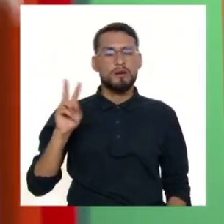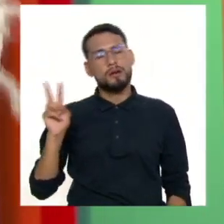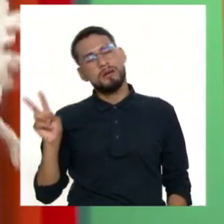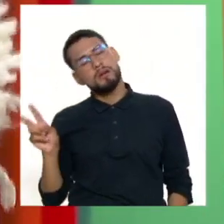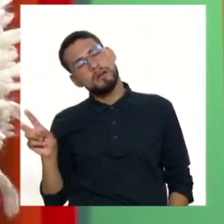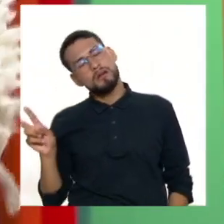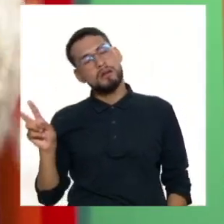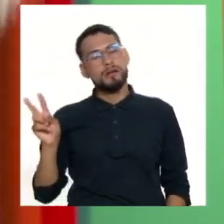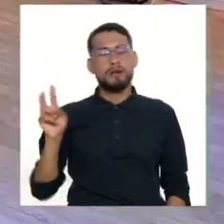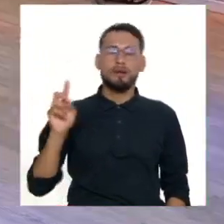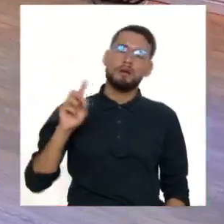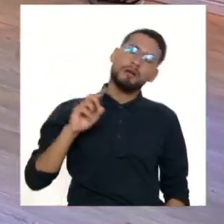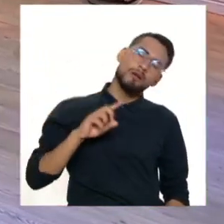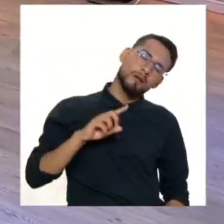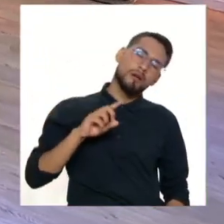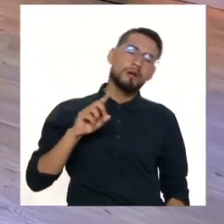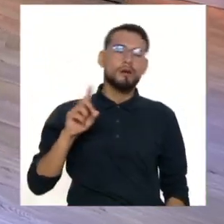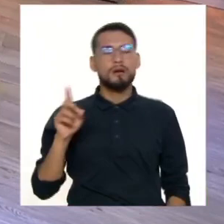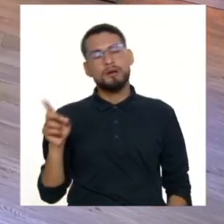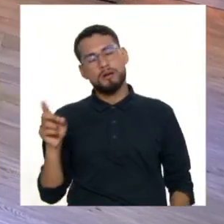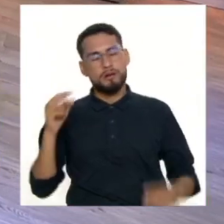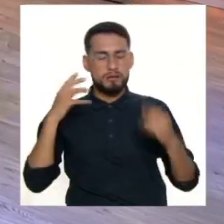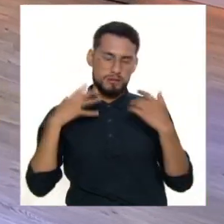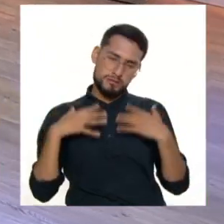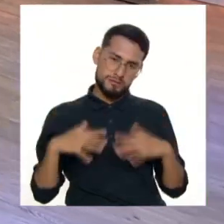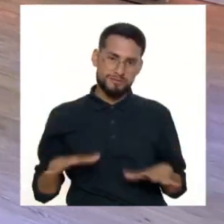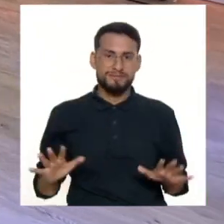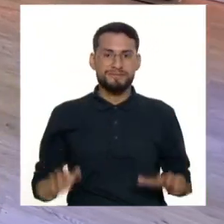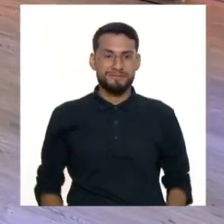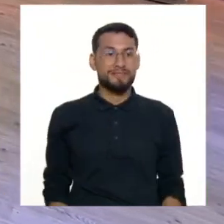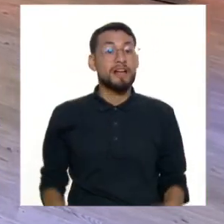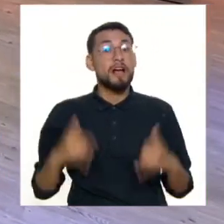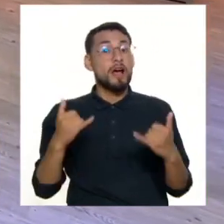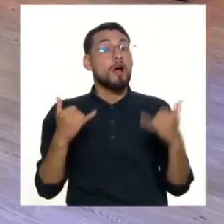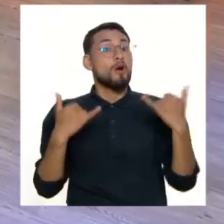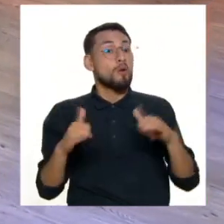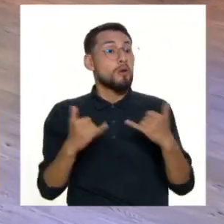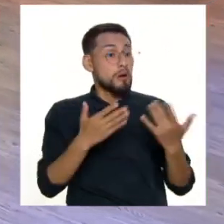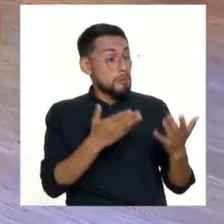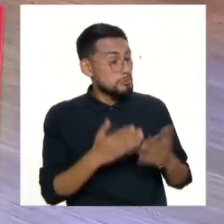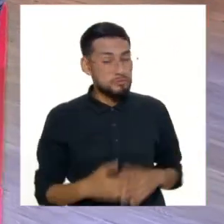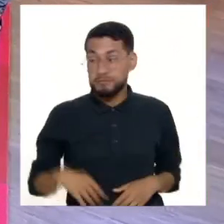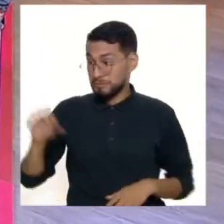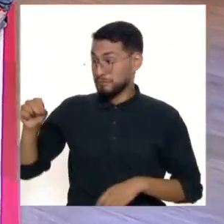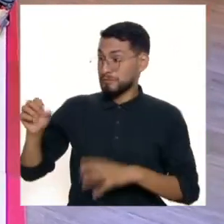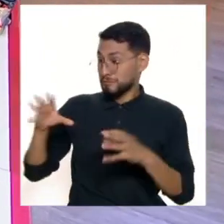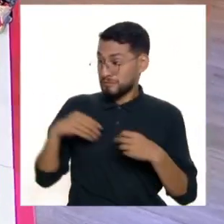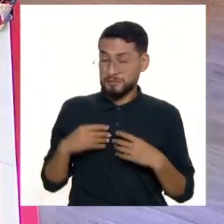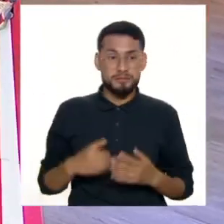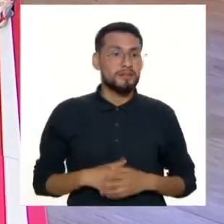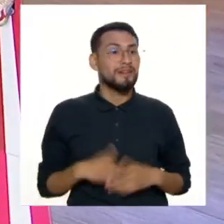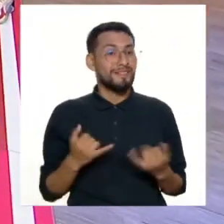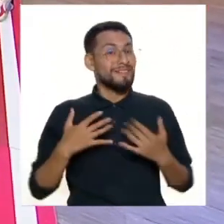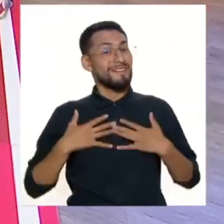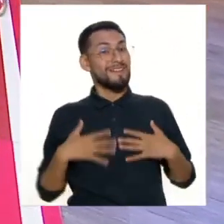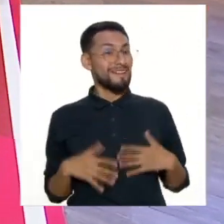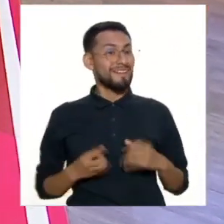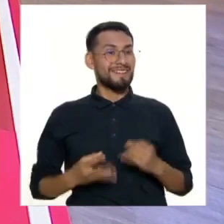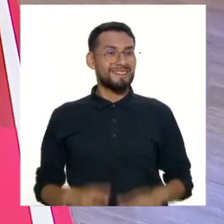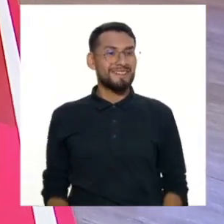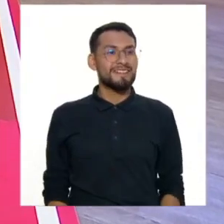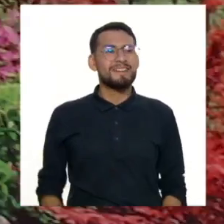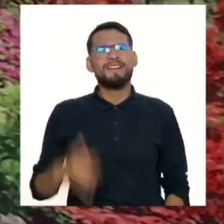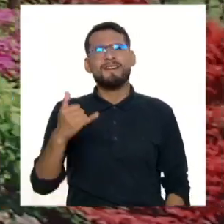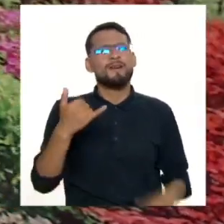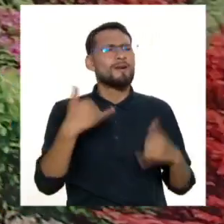3, 2, 1, soltamos. Ah. Yo les quiero hacer un pequeño juego, Christopher. Sí, ok. Ahí donde estamos. Me relajé. Mira, vamos a hacer